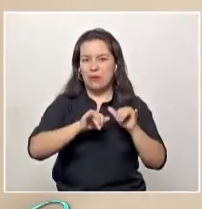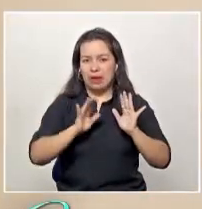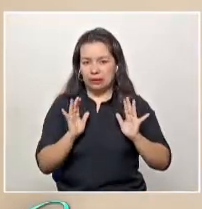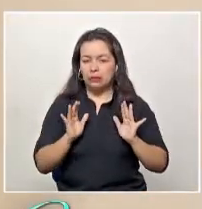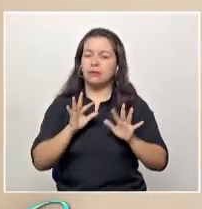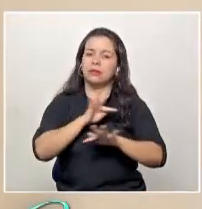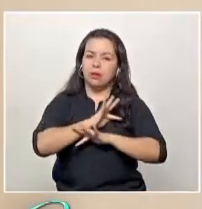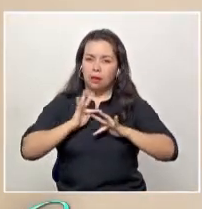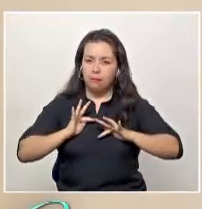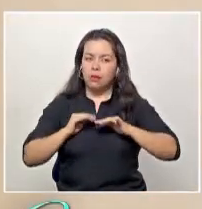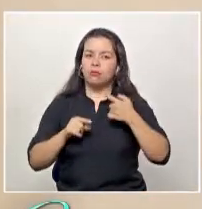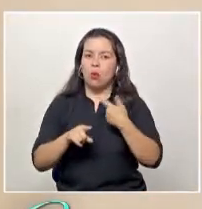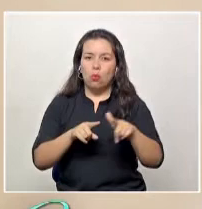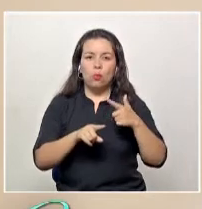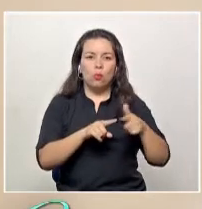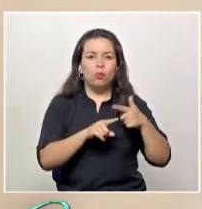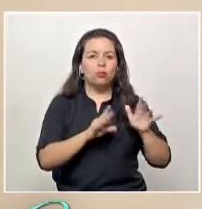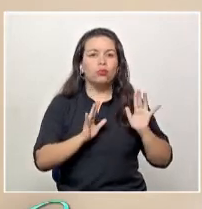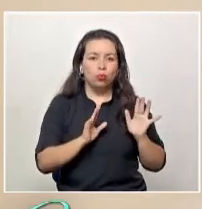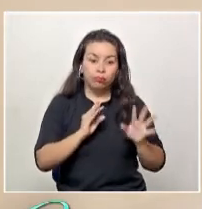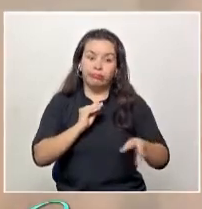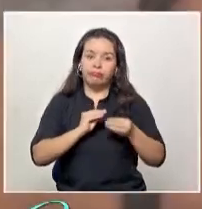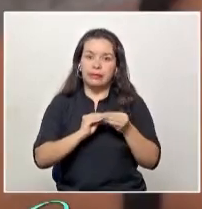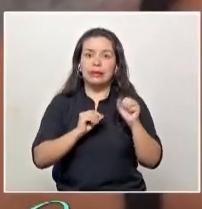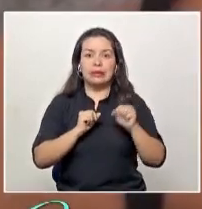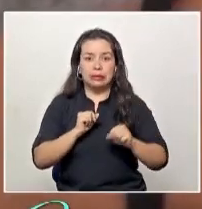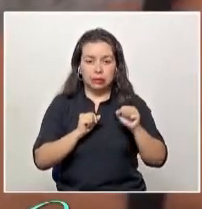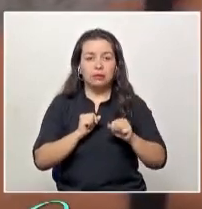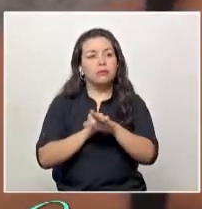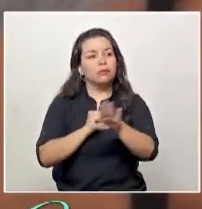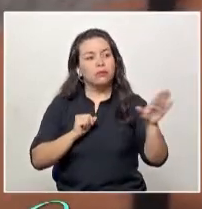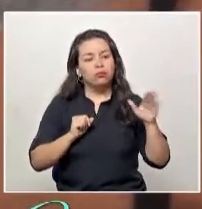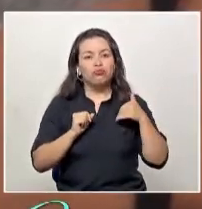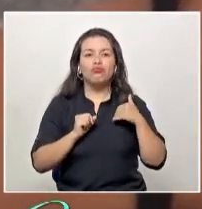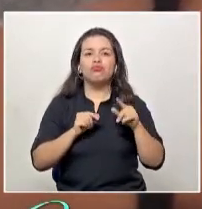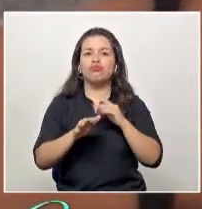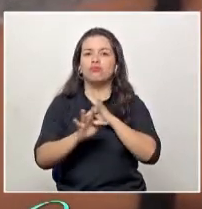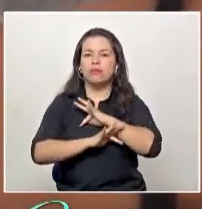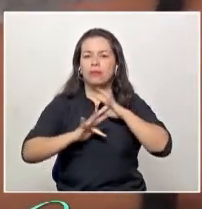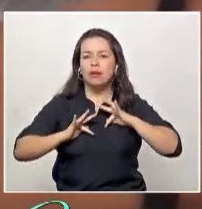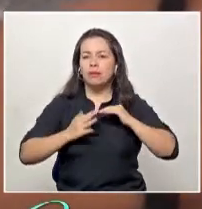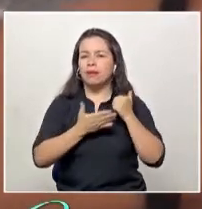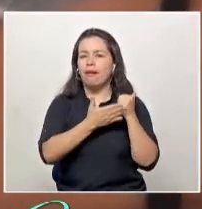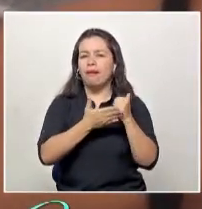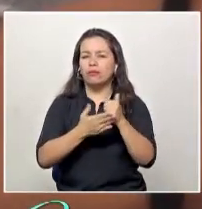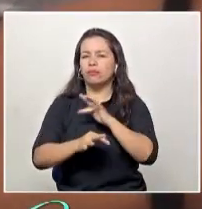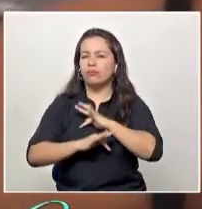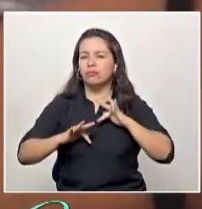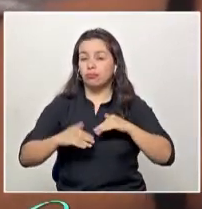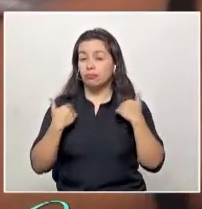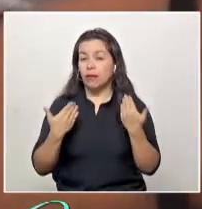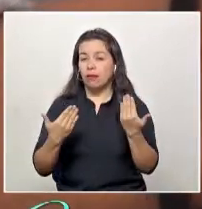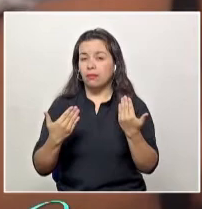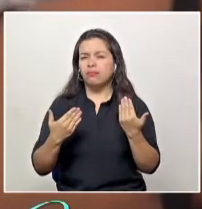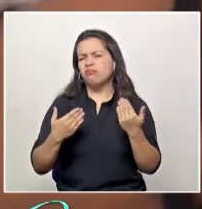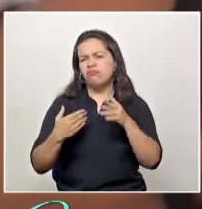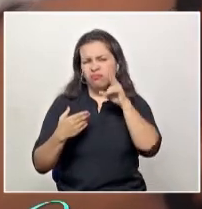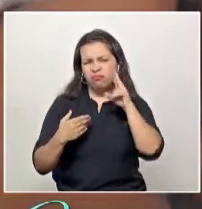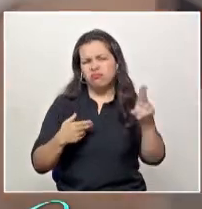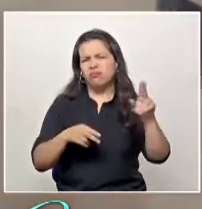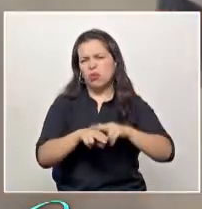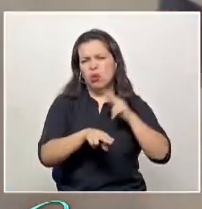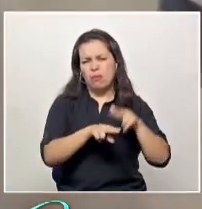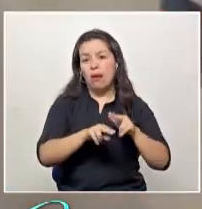terapias complementarias, si existen terapias de ayudas terapéuticas distintas a lo que nos